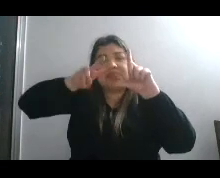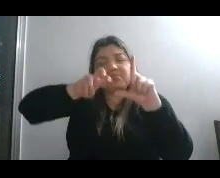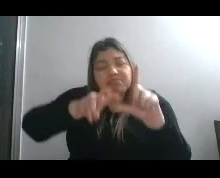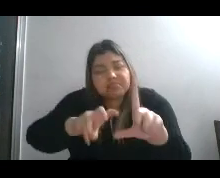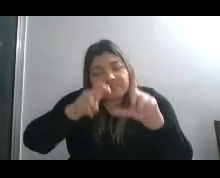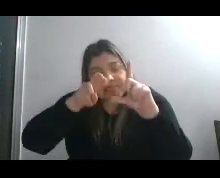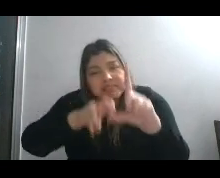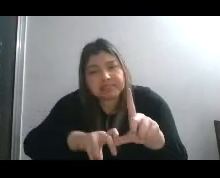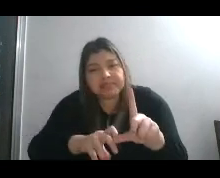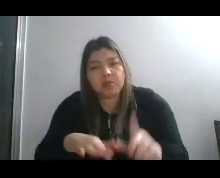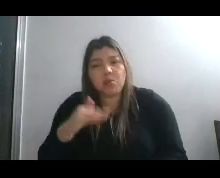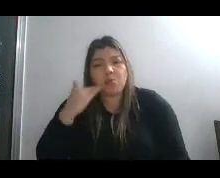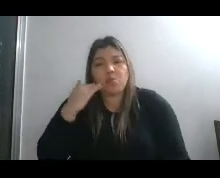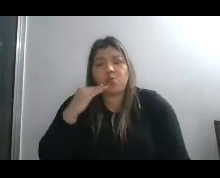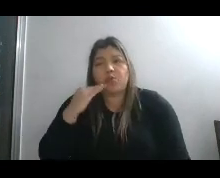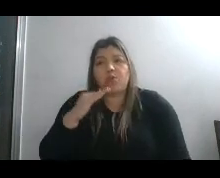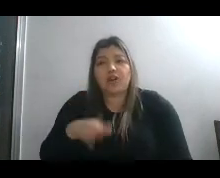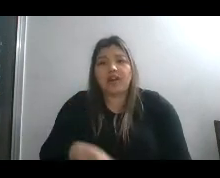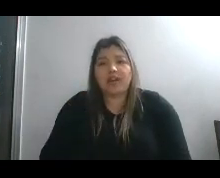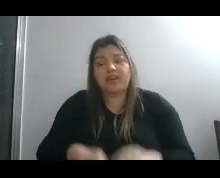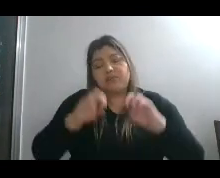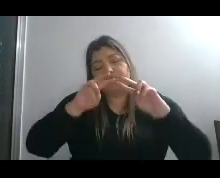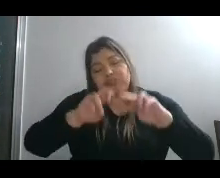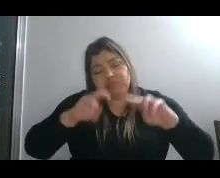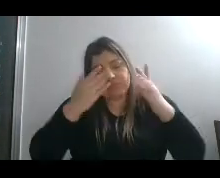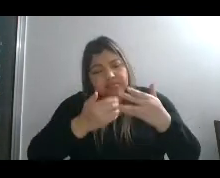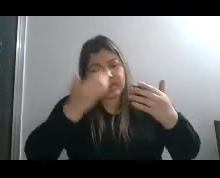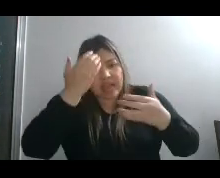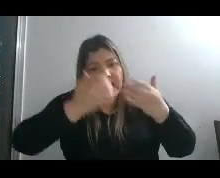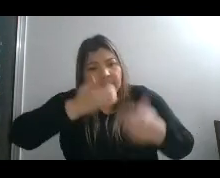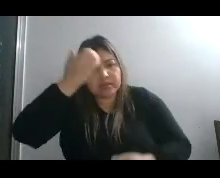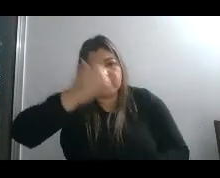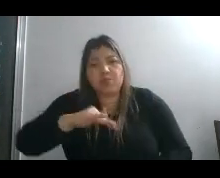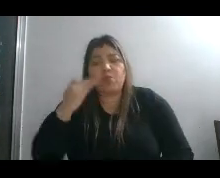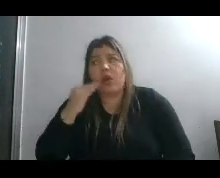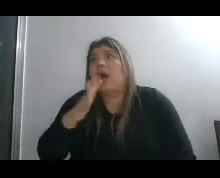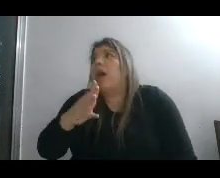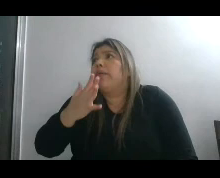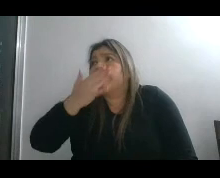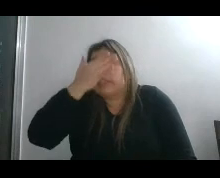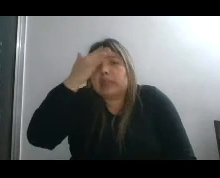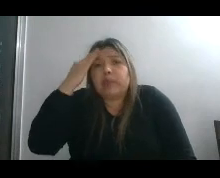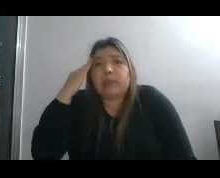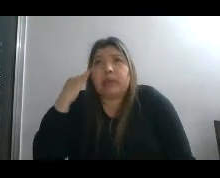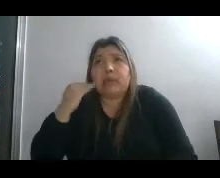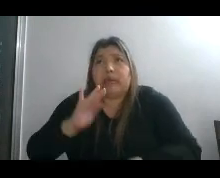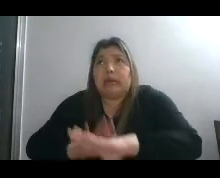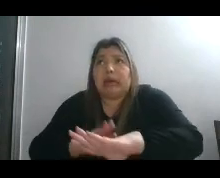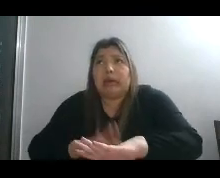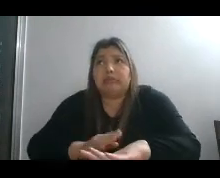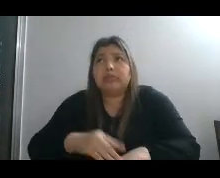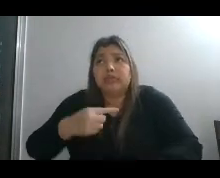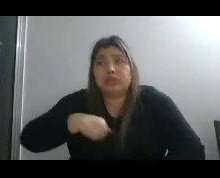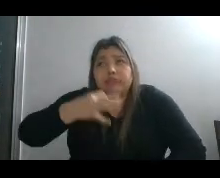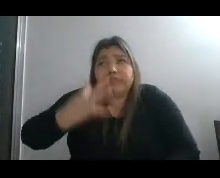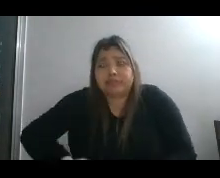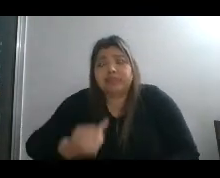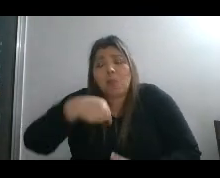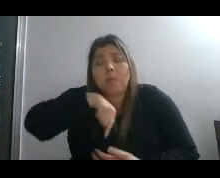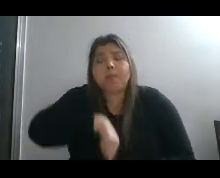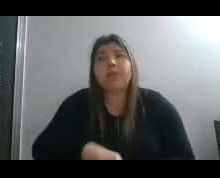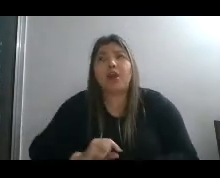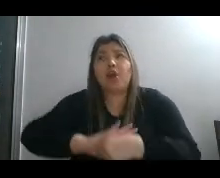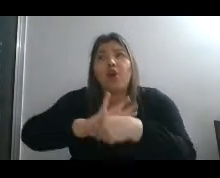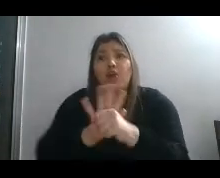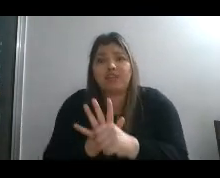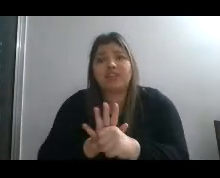sí, después de no sé cuántas atenciones, sí, yo soy COVID positivo. Entonces, miren, que se suponía que estaban en un área no COVID con un